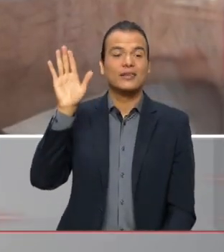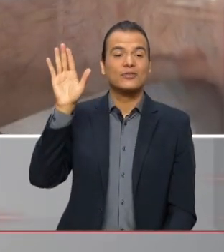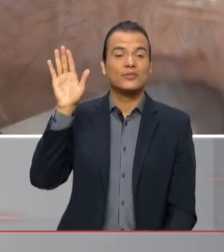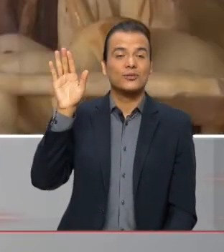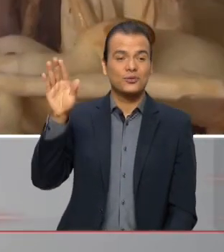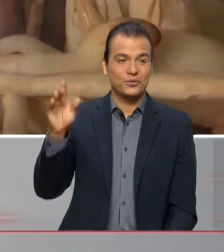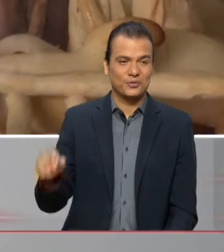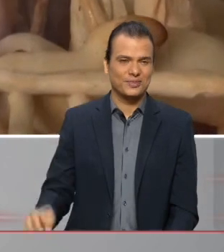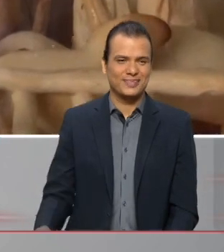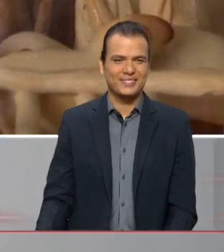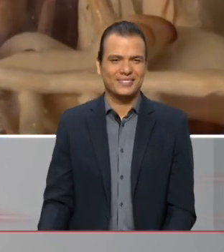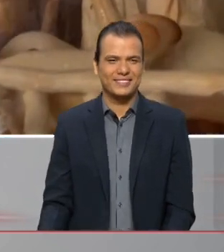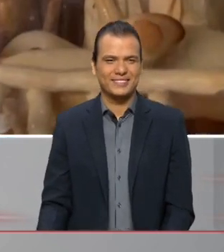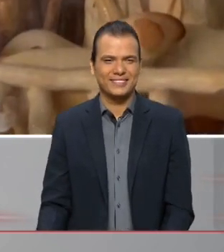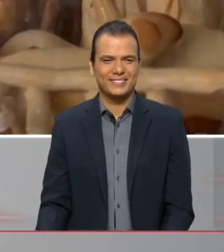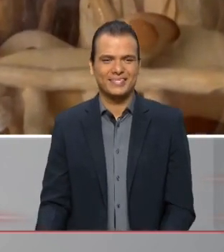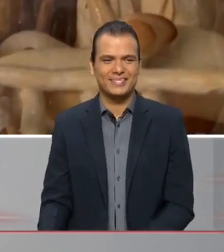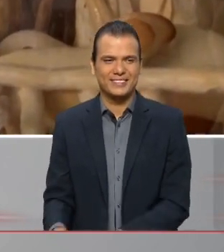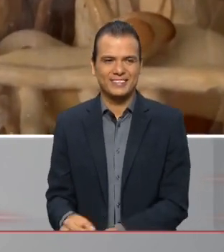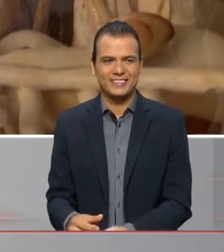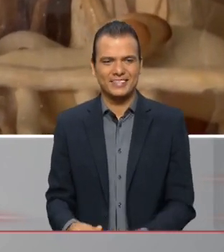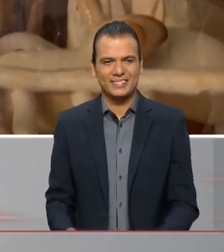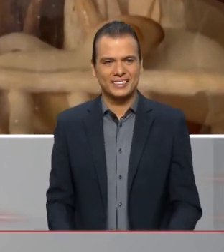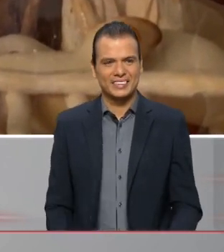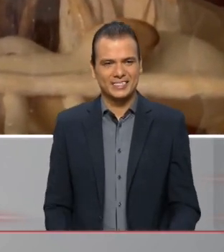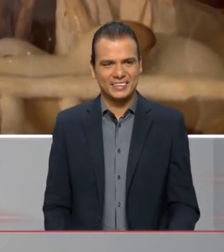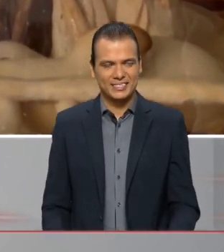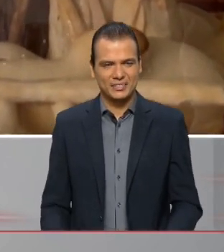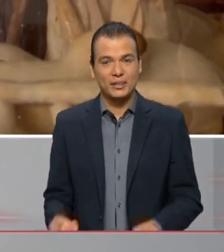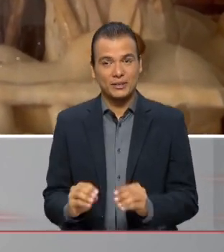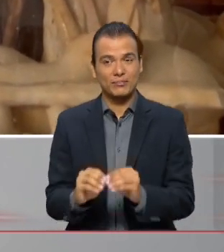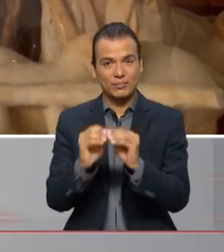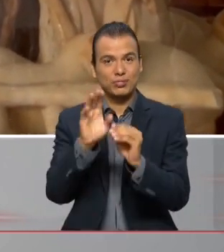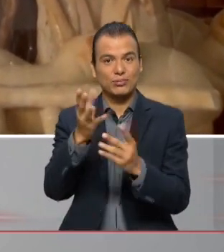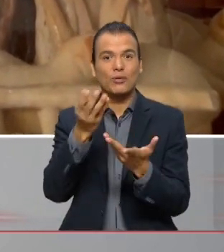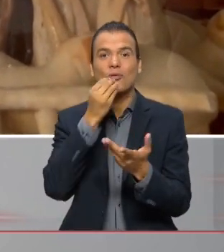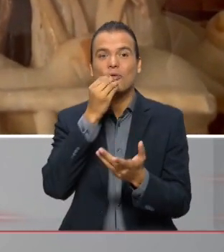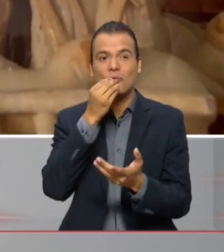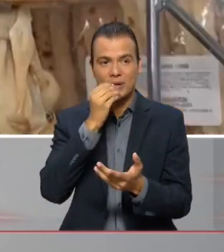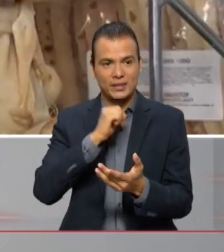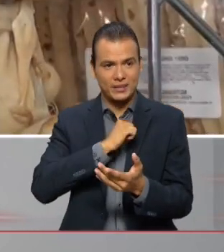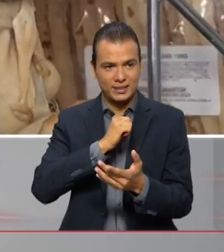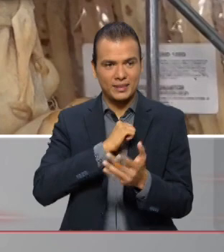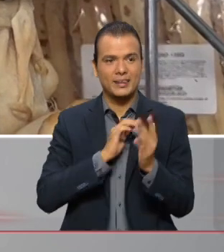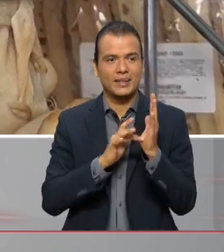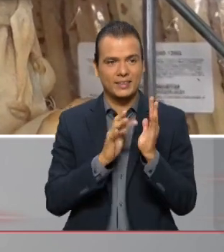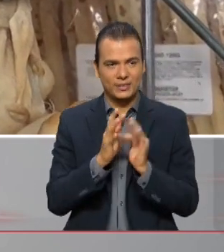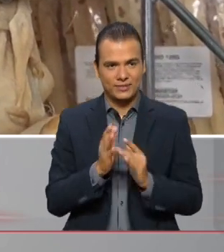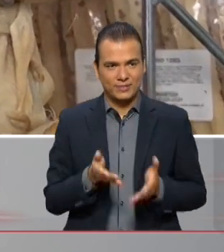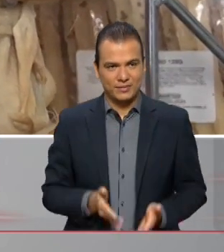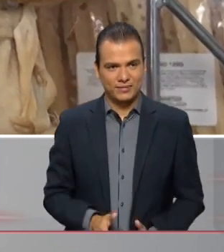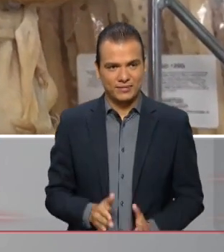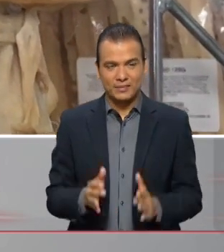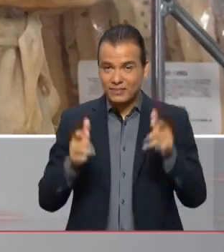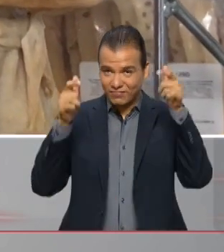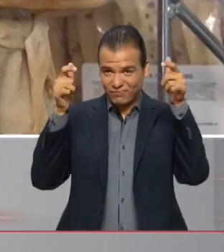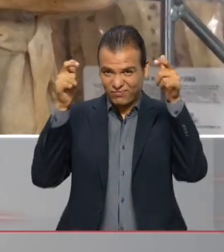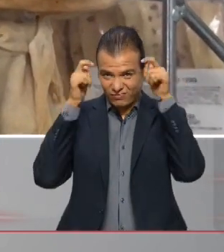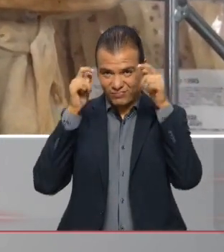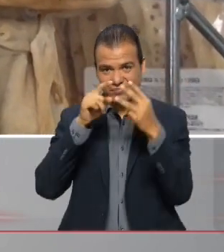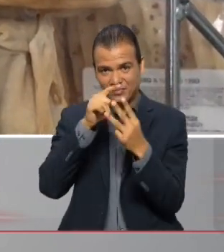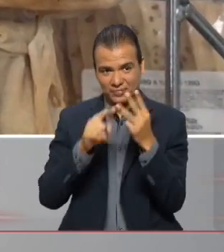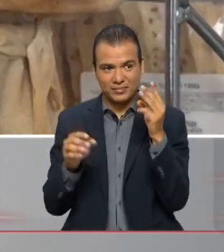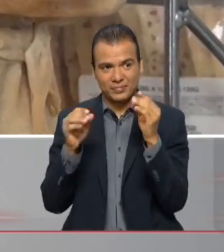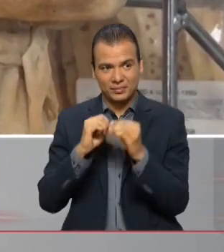Cauca, de pan. De pan, pan de yuca y pan de bono. Tiene Gigi, niño Dios, reyes magos y hasta